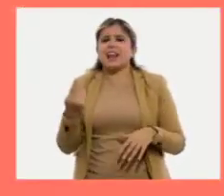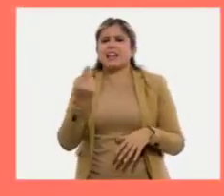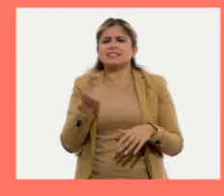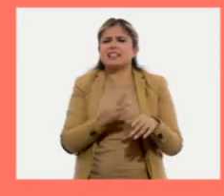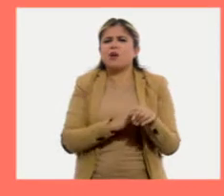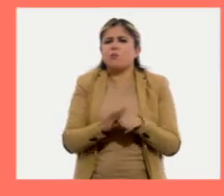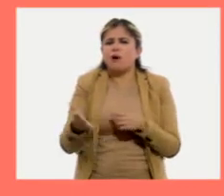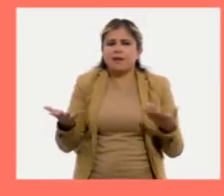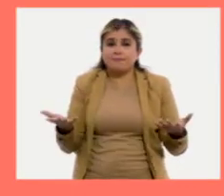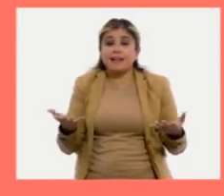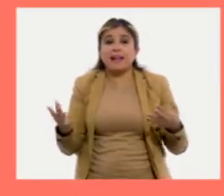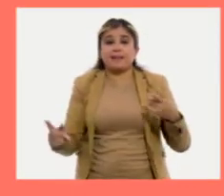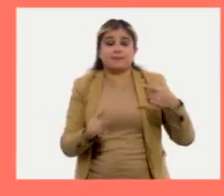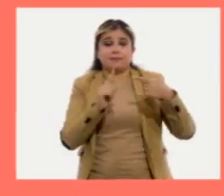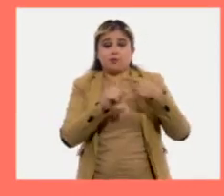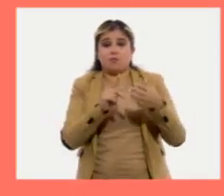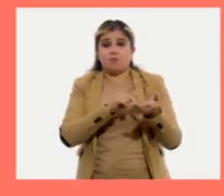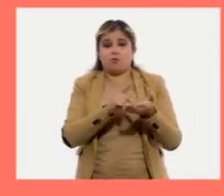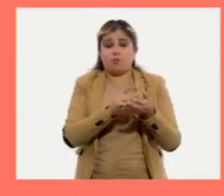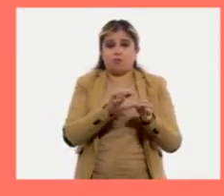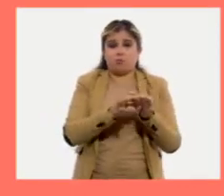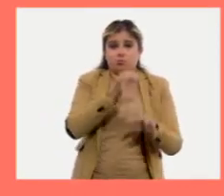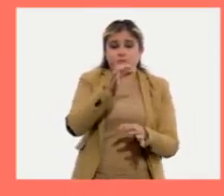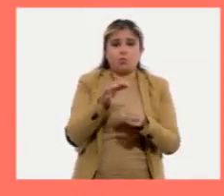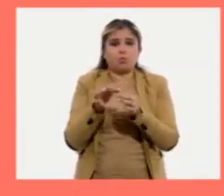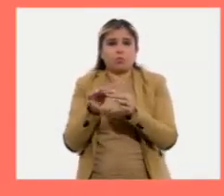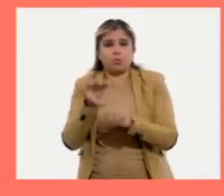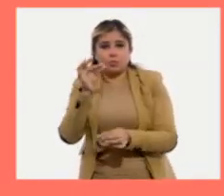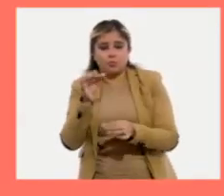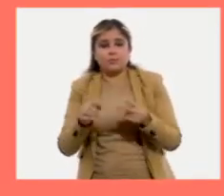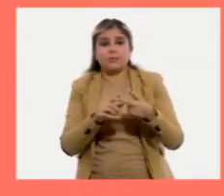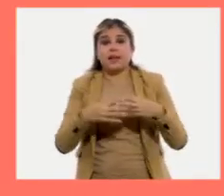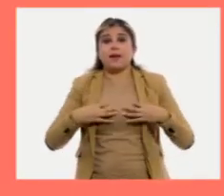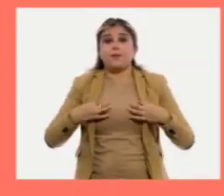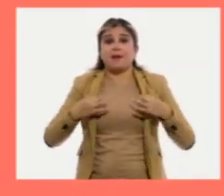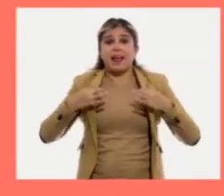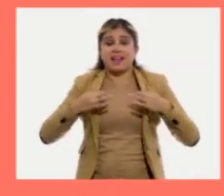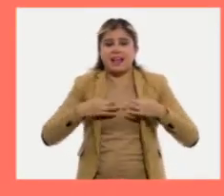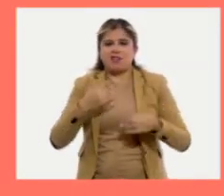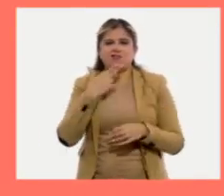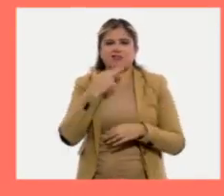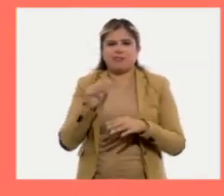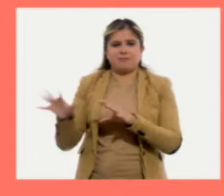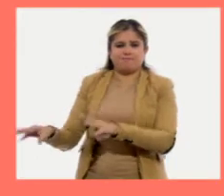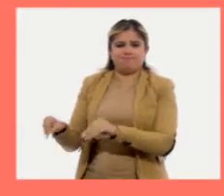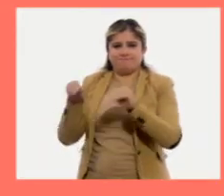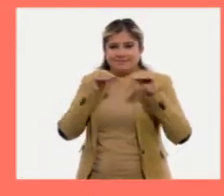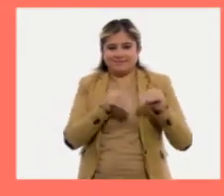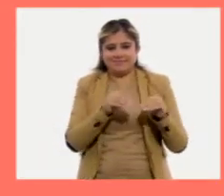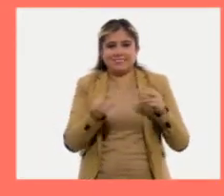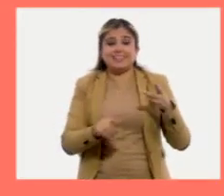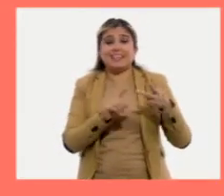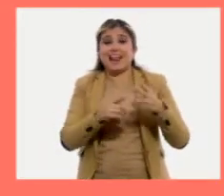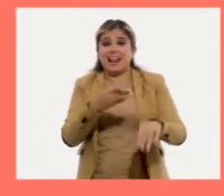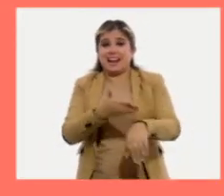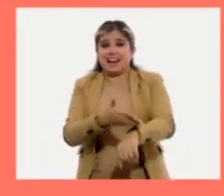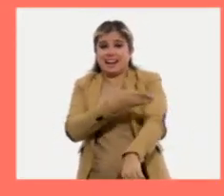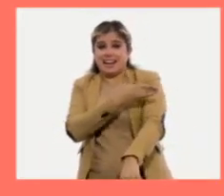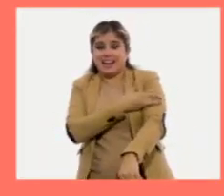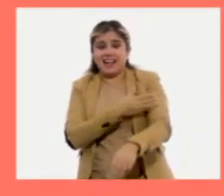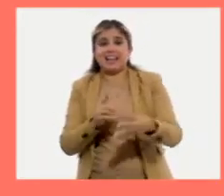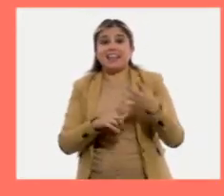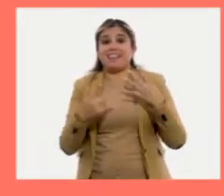Necesitarás un plumón o una pluma, una playera de algodón que ya no uses, una regla